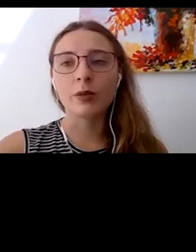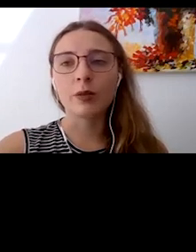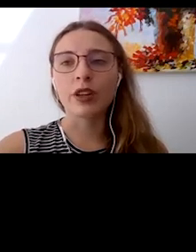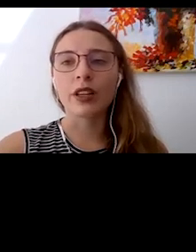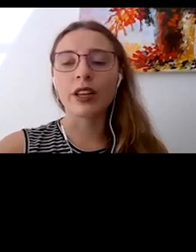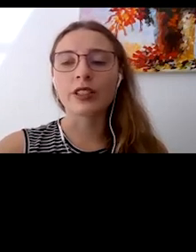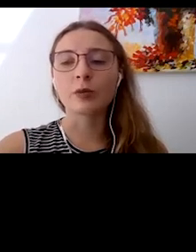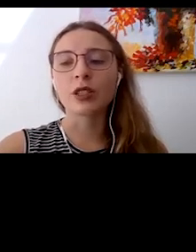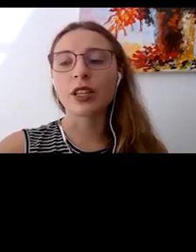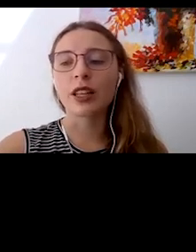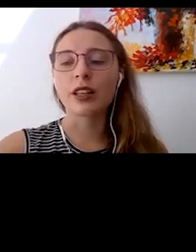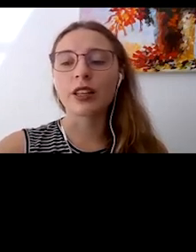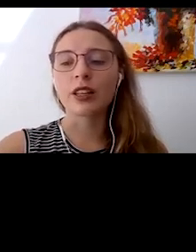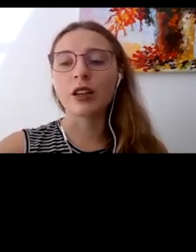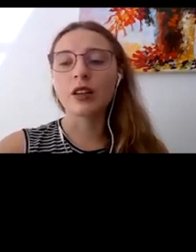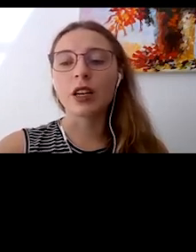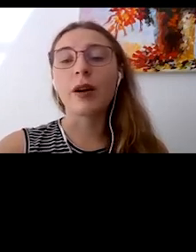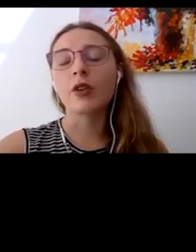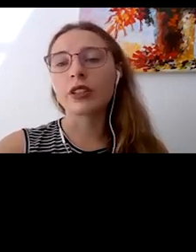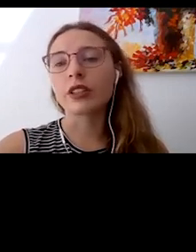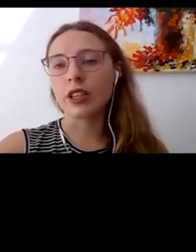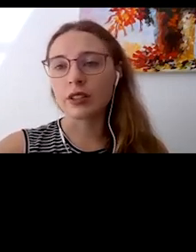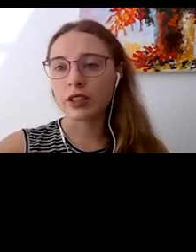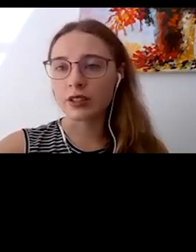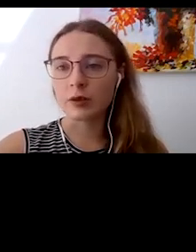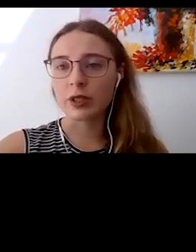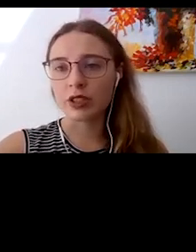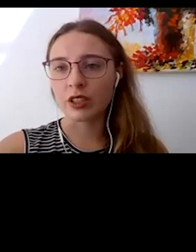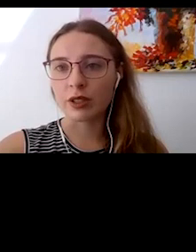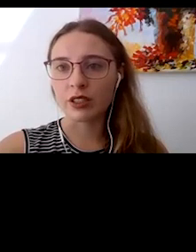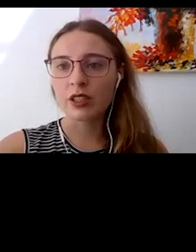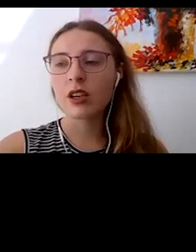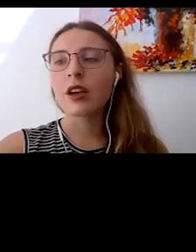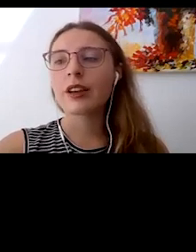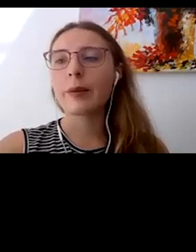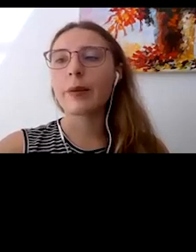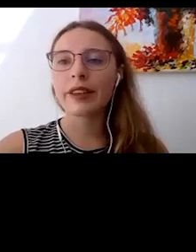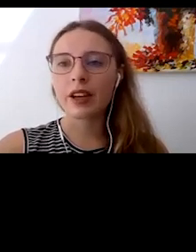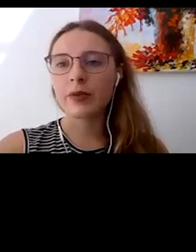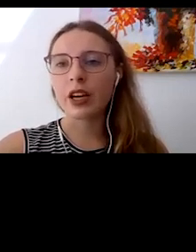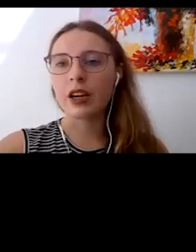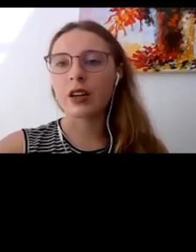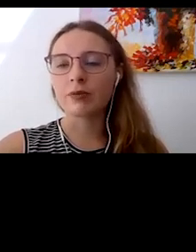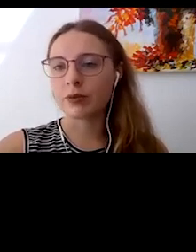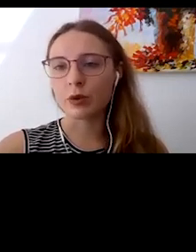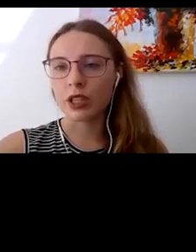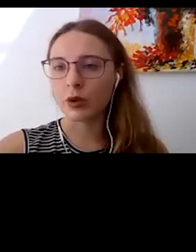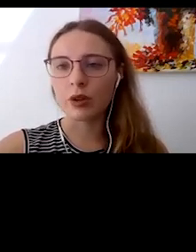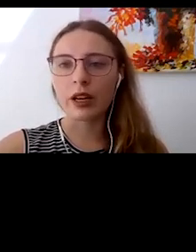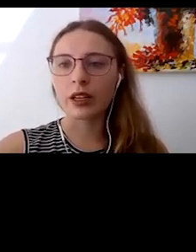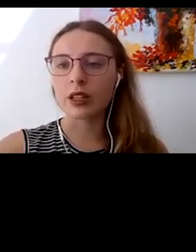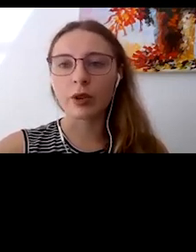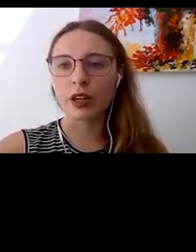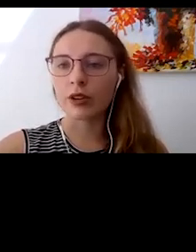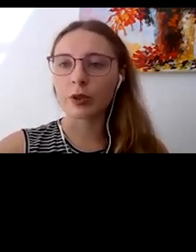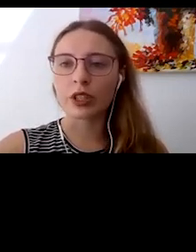complicada porque es responsabilidad del trabajador que tiene que atender estas pensiones alimenticias, que vaya al juzgado,